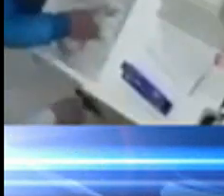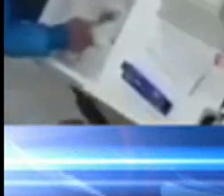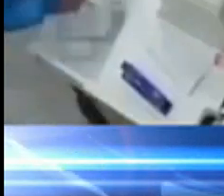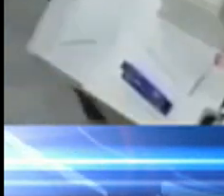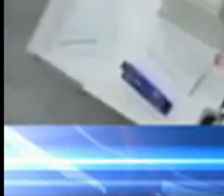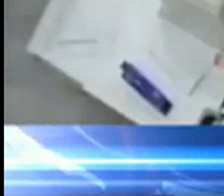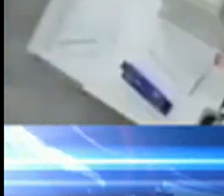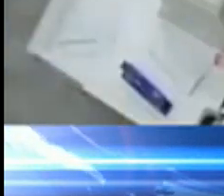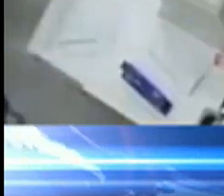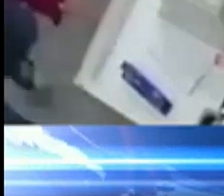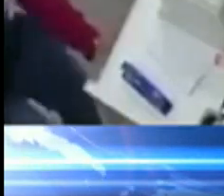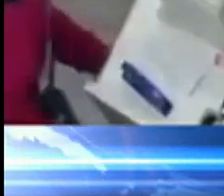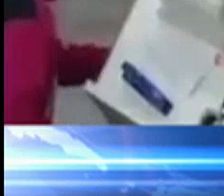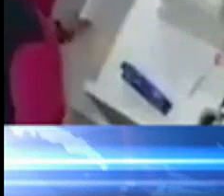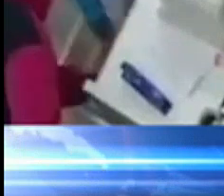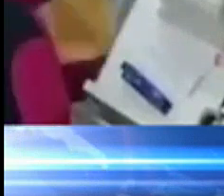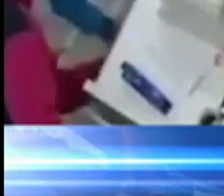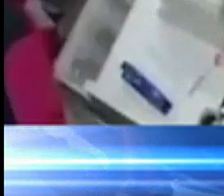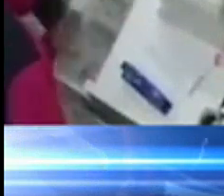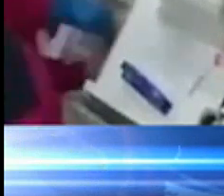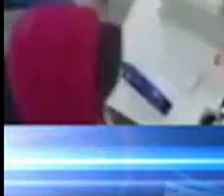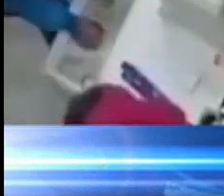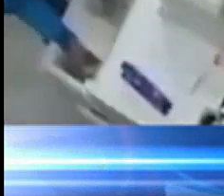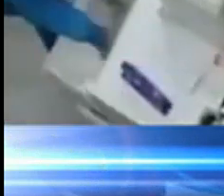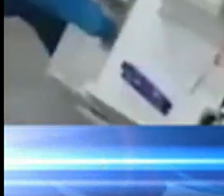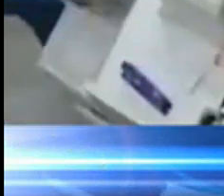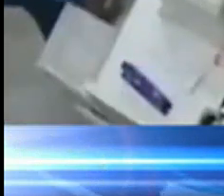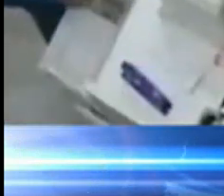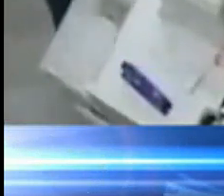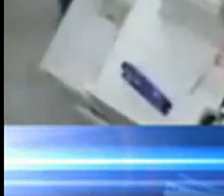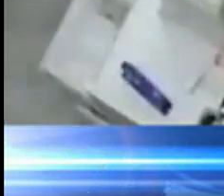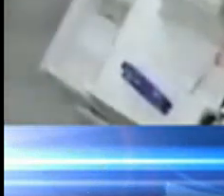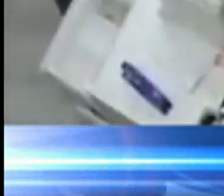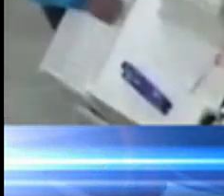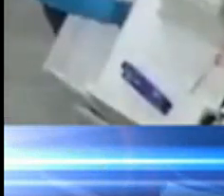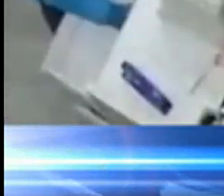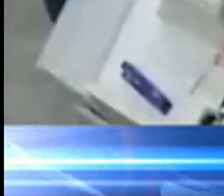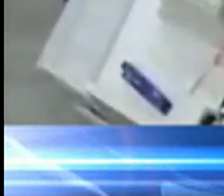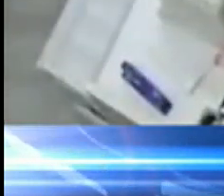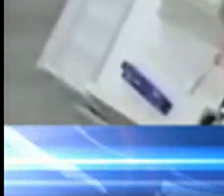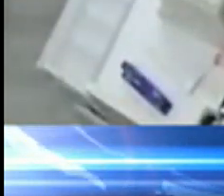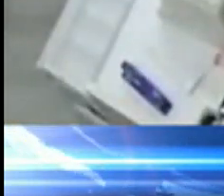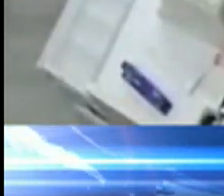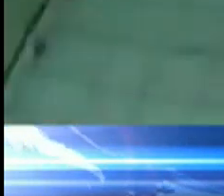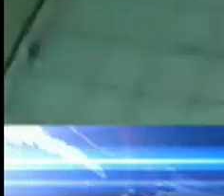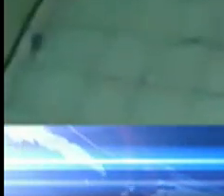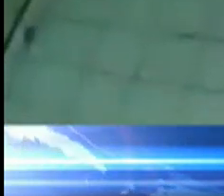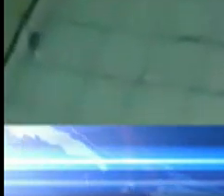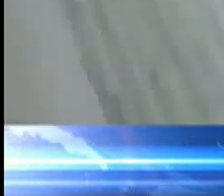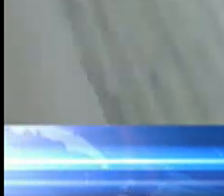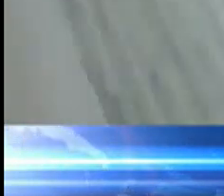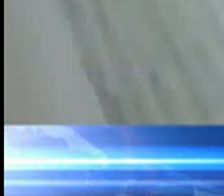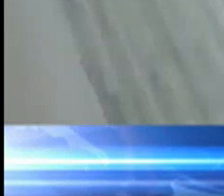a 5 personas. Les mostraremos su modus operandi.